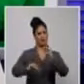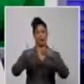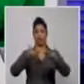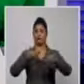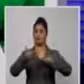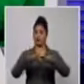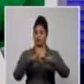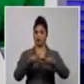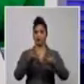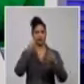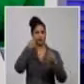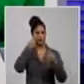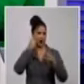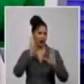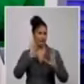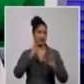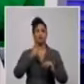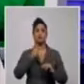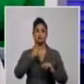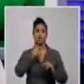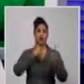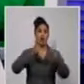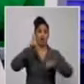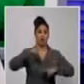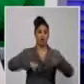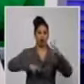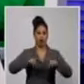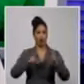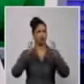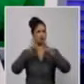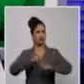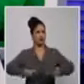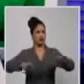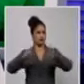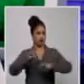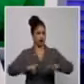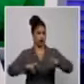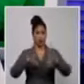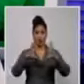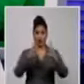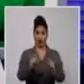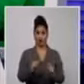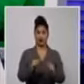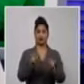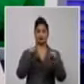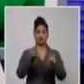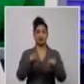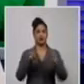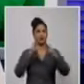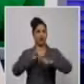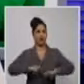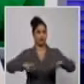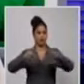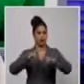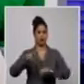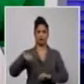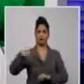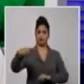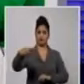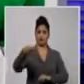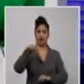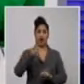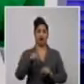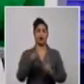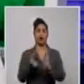positividad de las muestras en el día, pues se incrementa hasta un 5%, que es una cifra elevada para